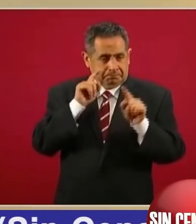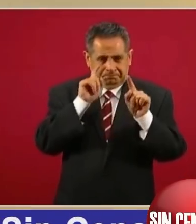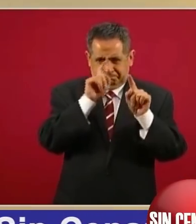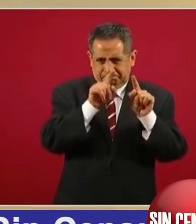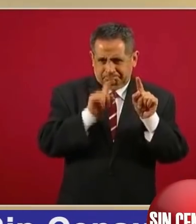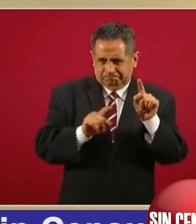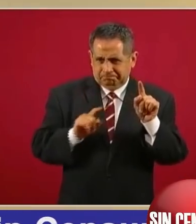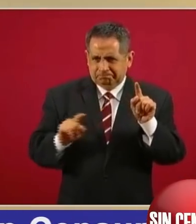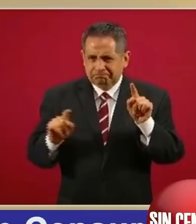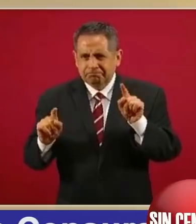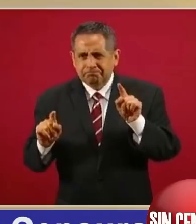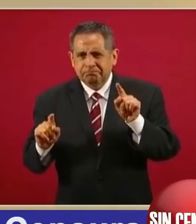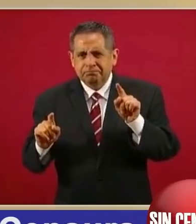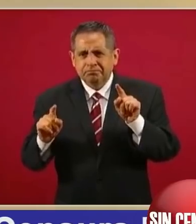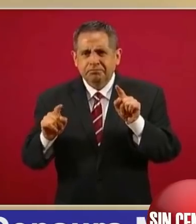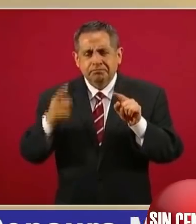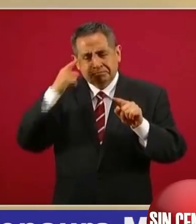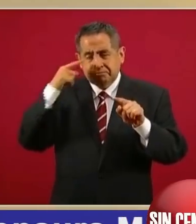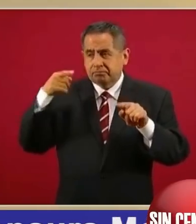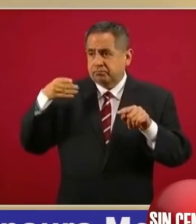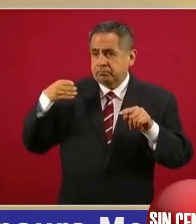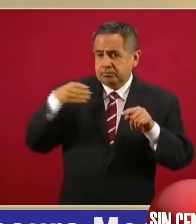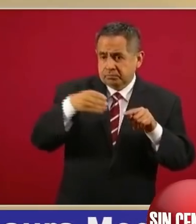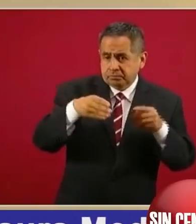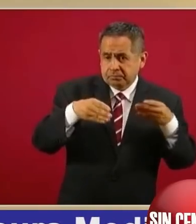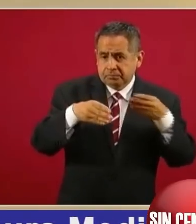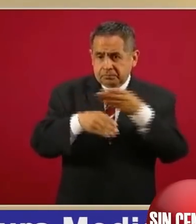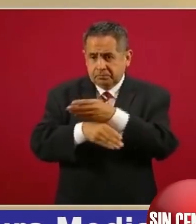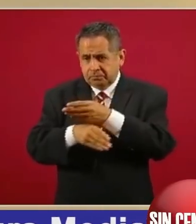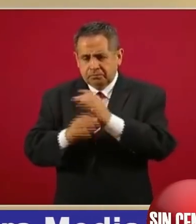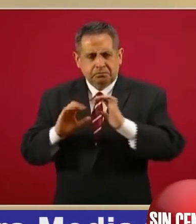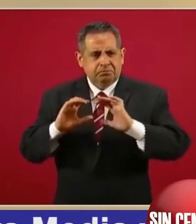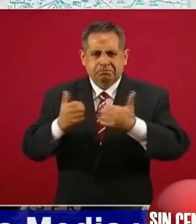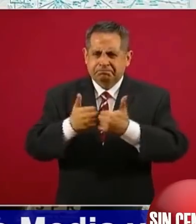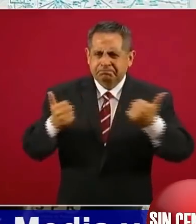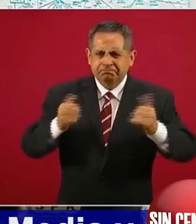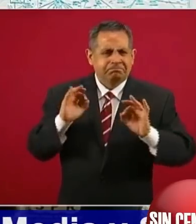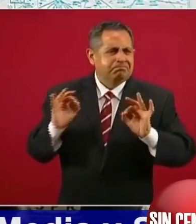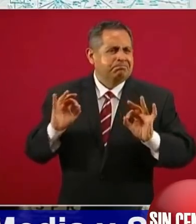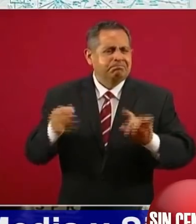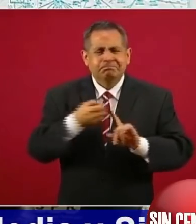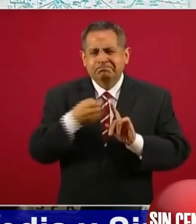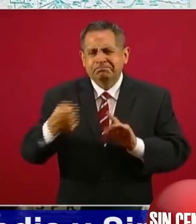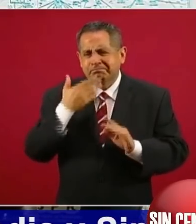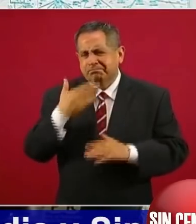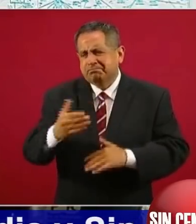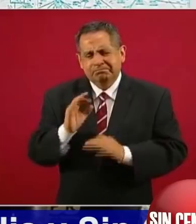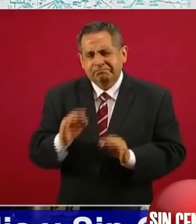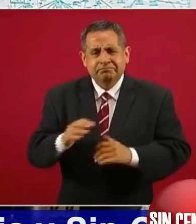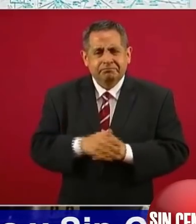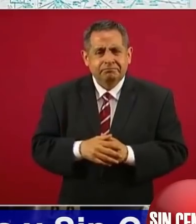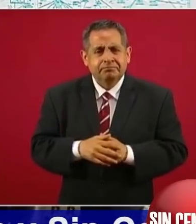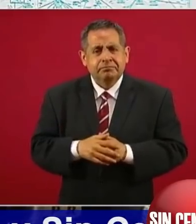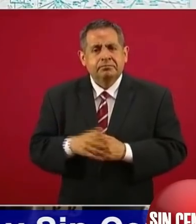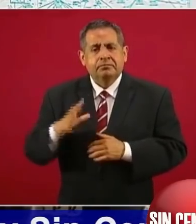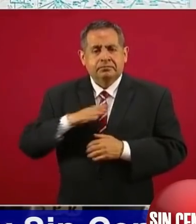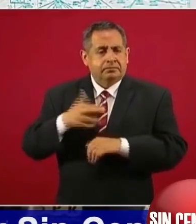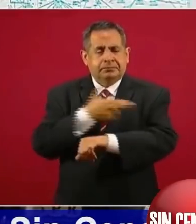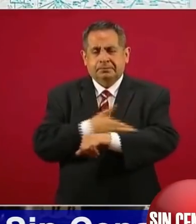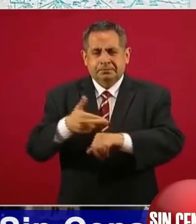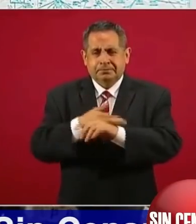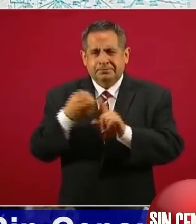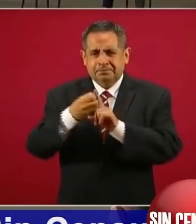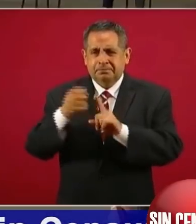estos de confluencia, a los que me referí también, y se tienen los procedimientos de salida y llegada, además